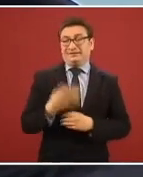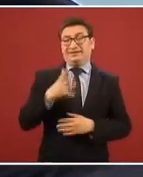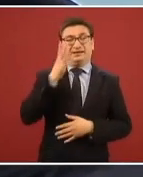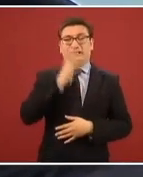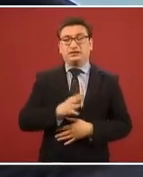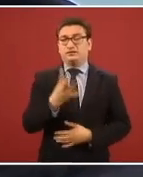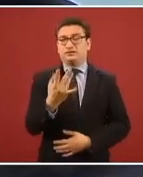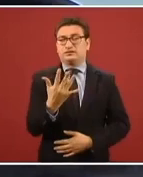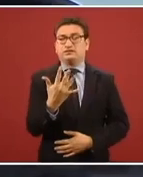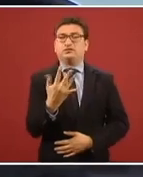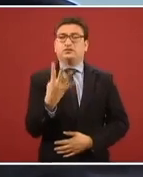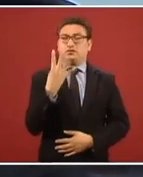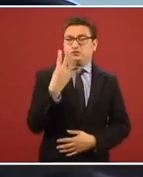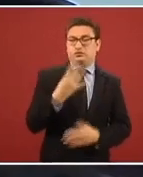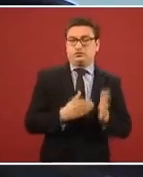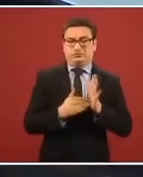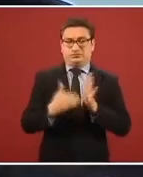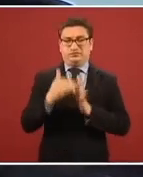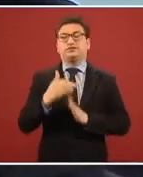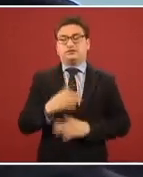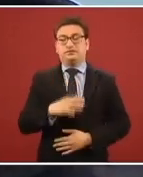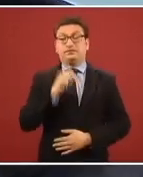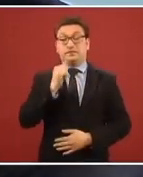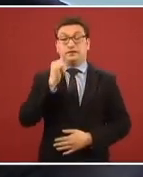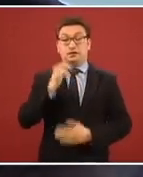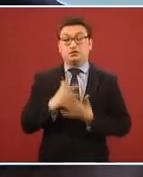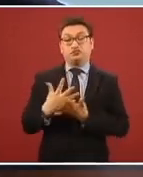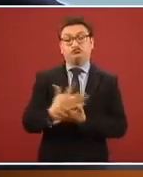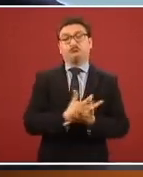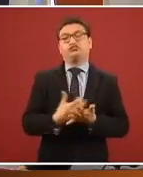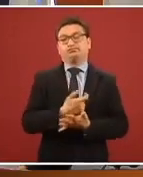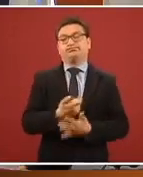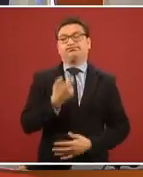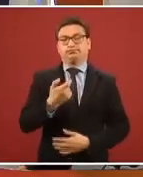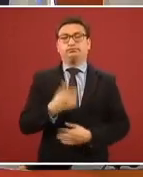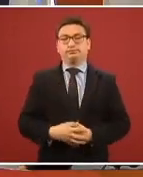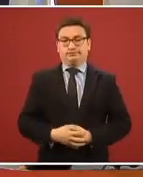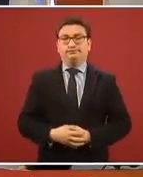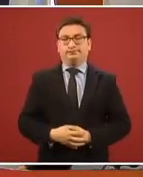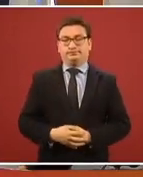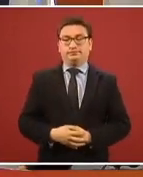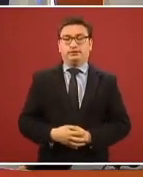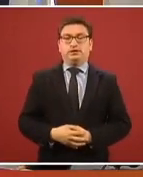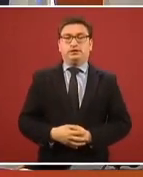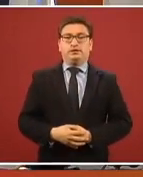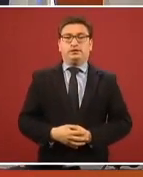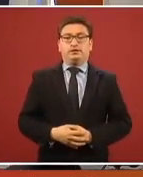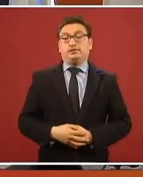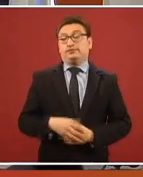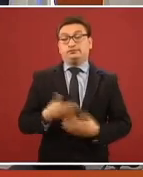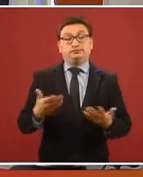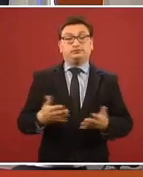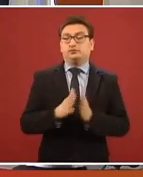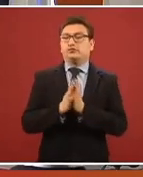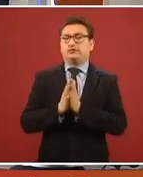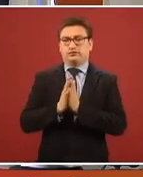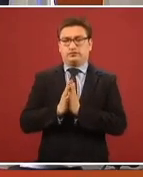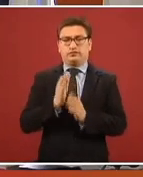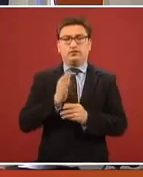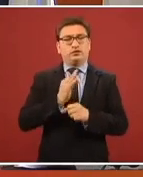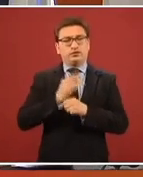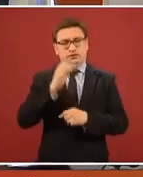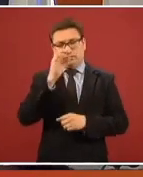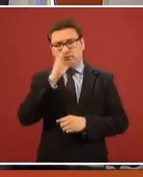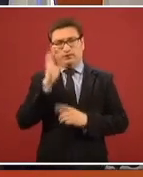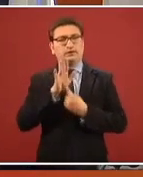54 millones lo que se recaudó ayer en esta subasta con sentido social por favor si fueran animales vamos a